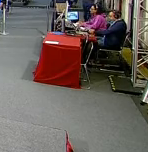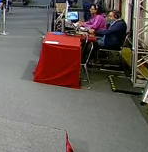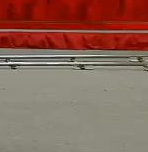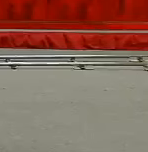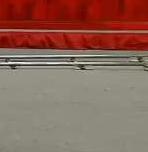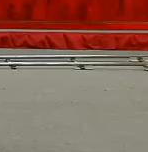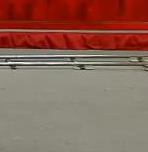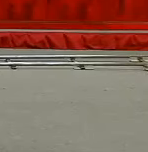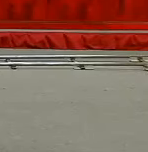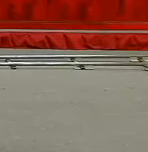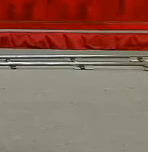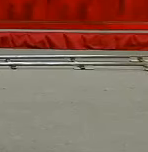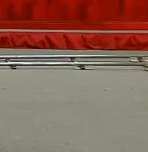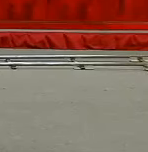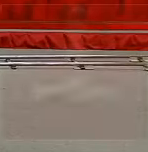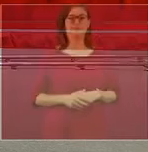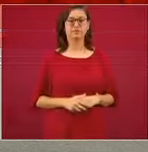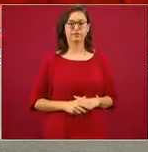Buenas tardes.